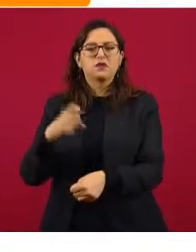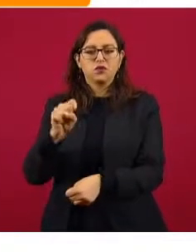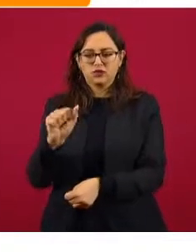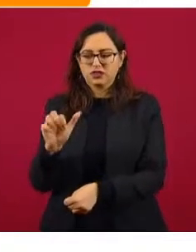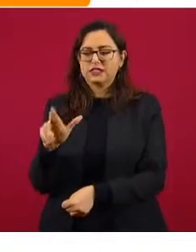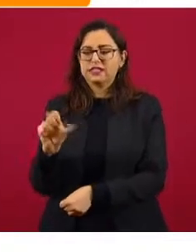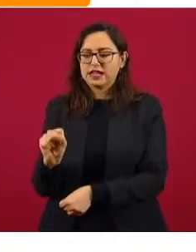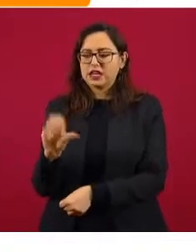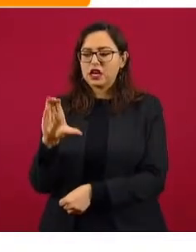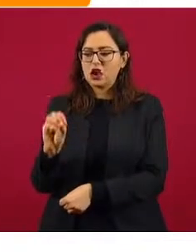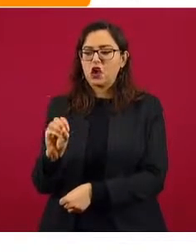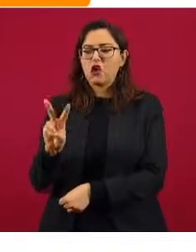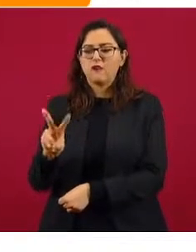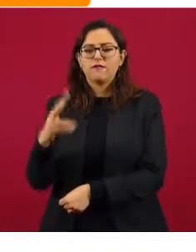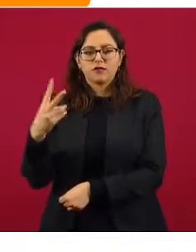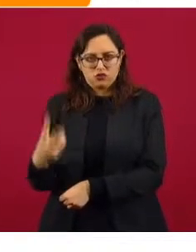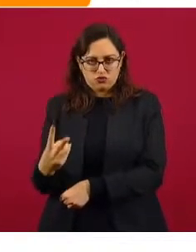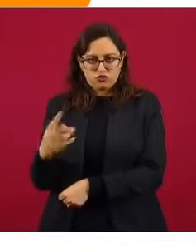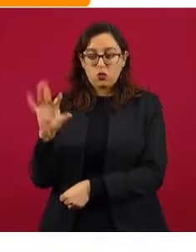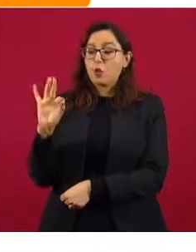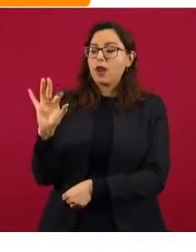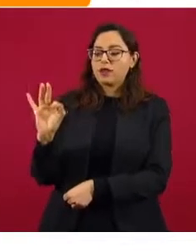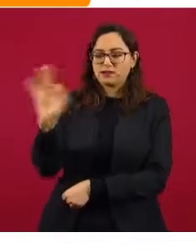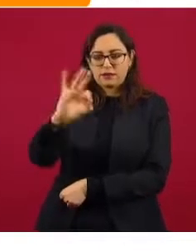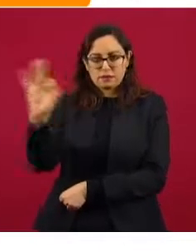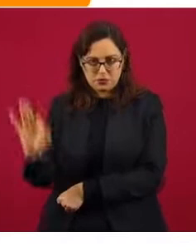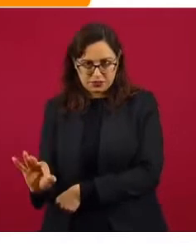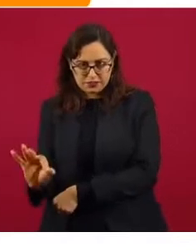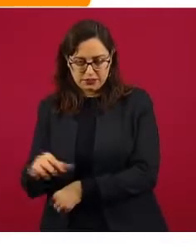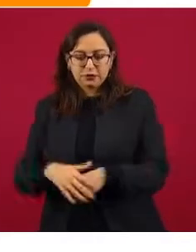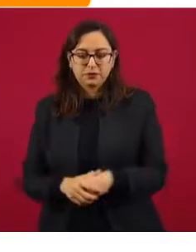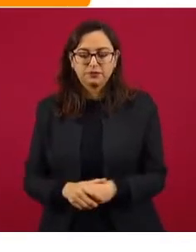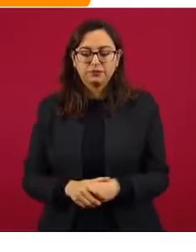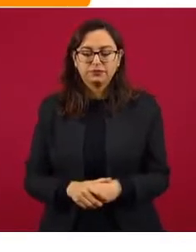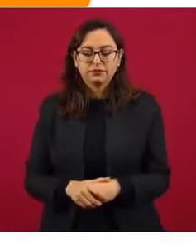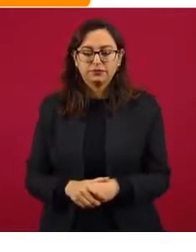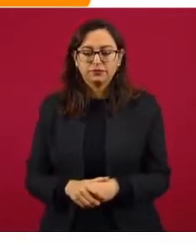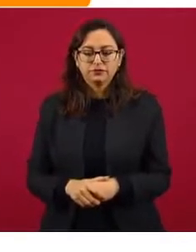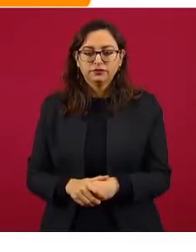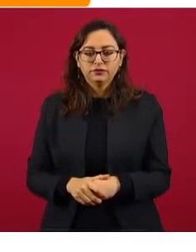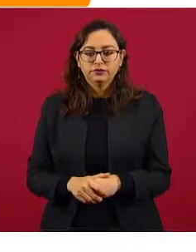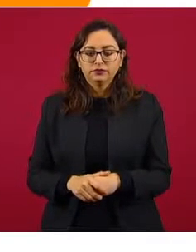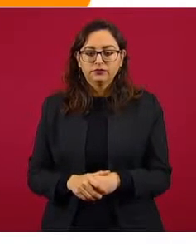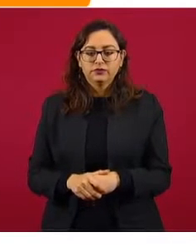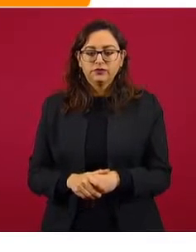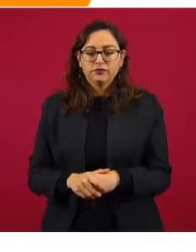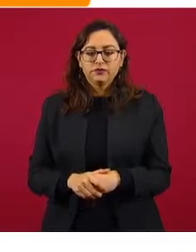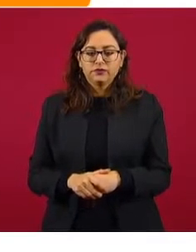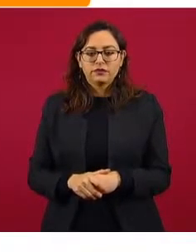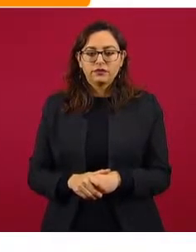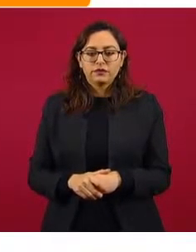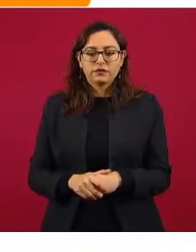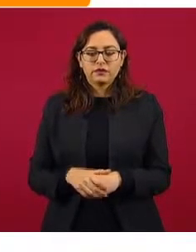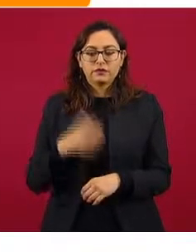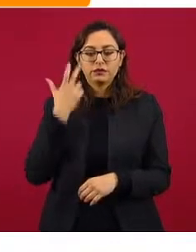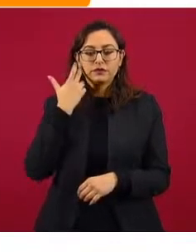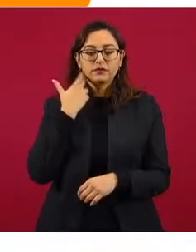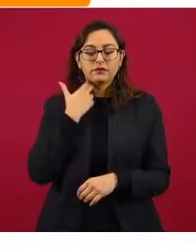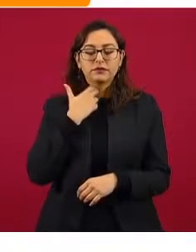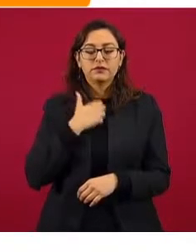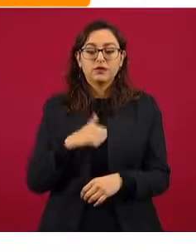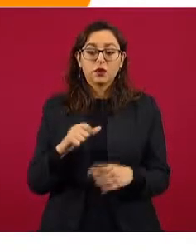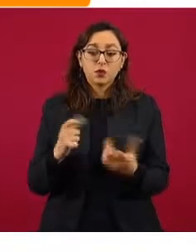siguiente. Un elemento positivo, pero que definitivamente siempre hay que tomar en cuenta que puede